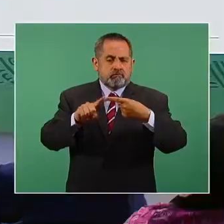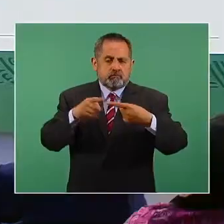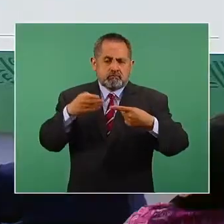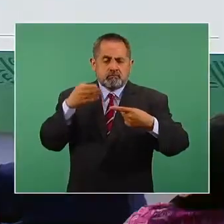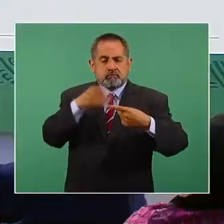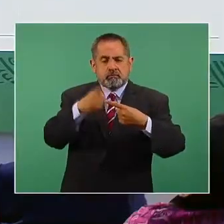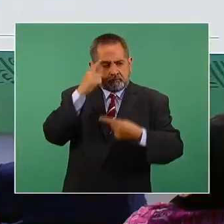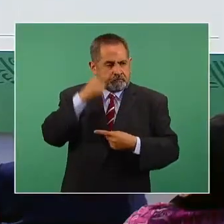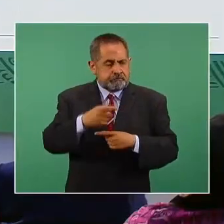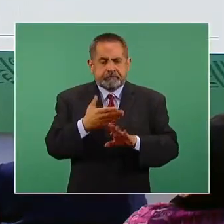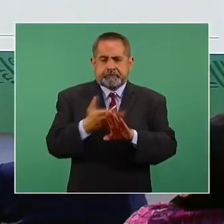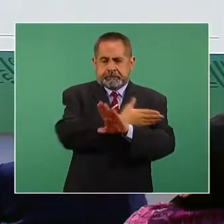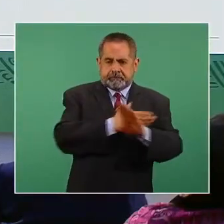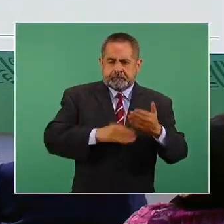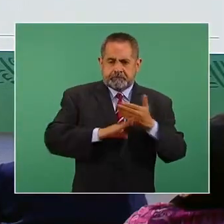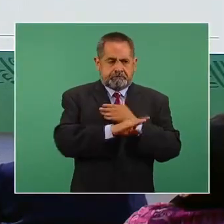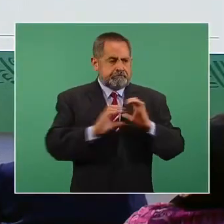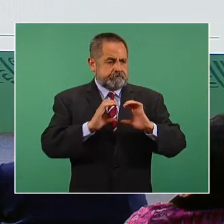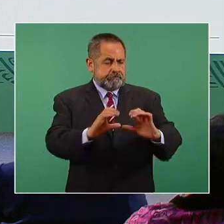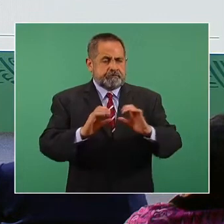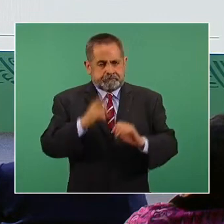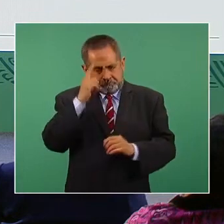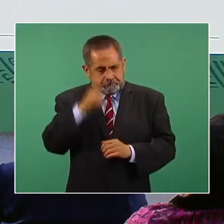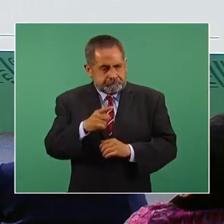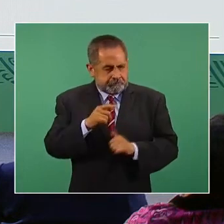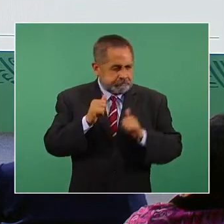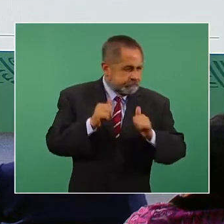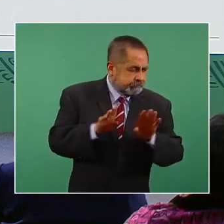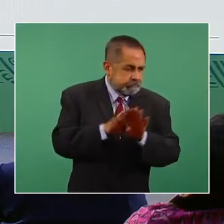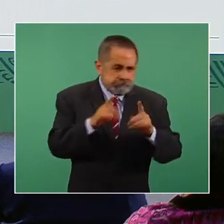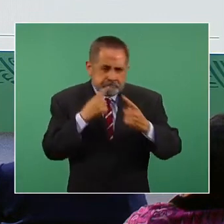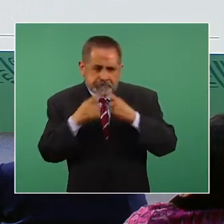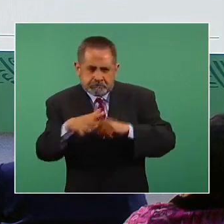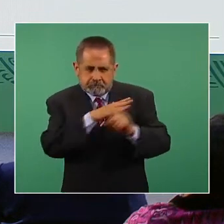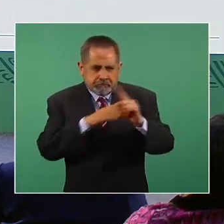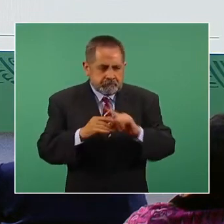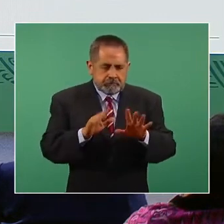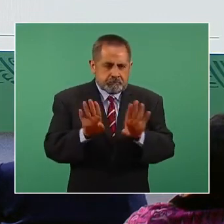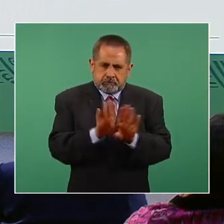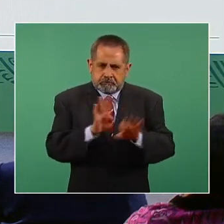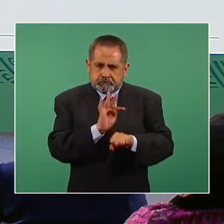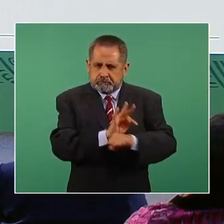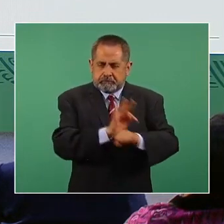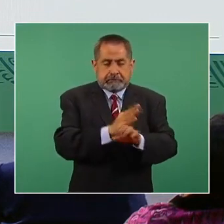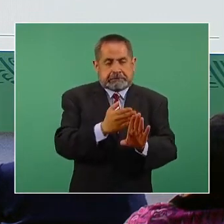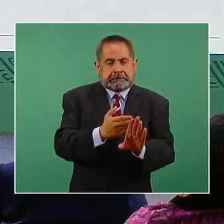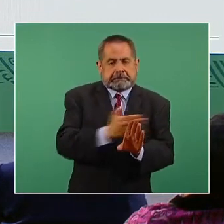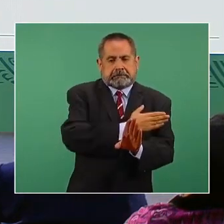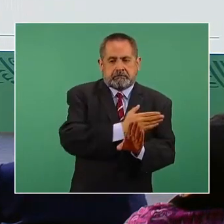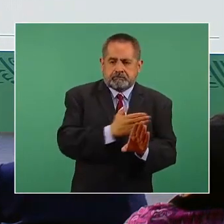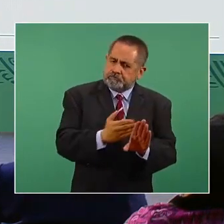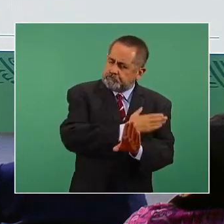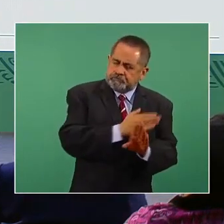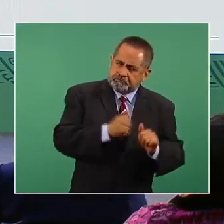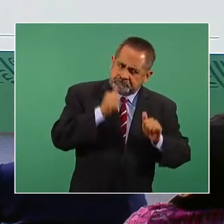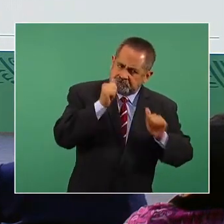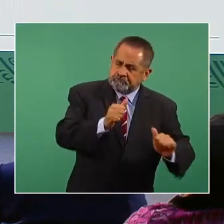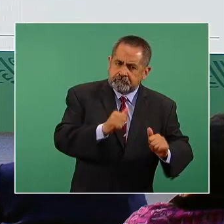de los feminicidios con la identificación, atención y canalización de casos. Este tema es